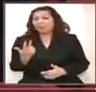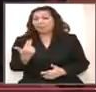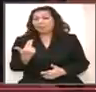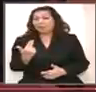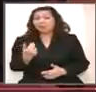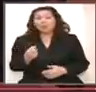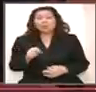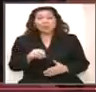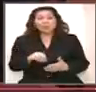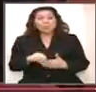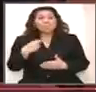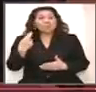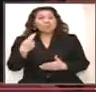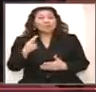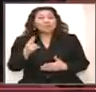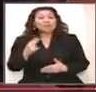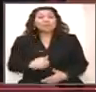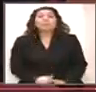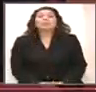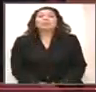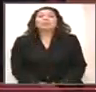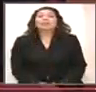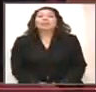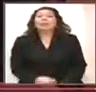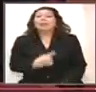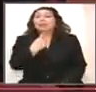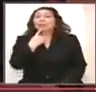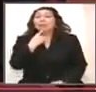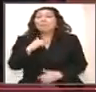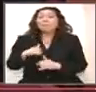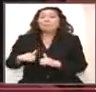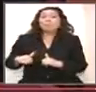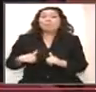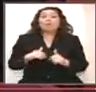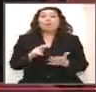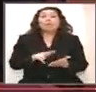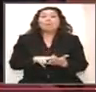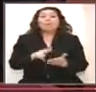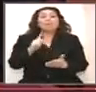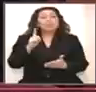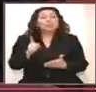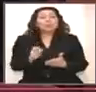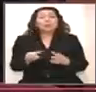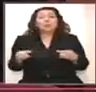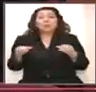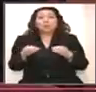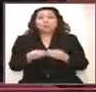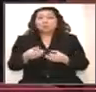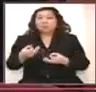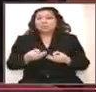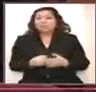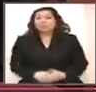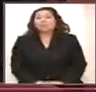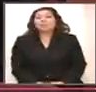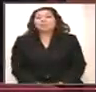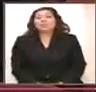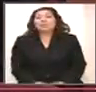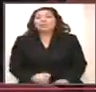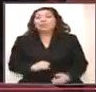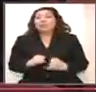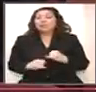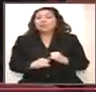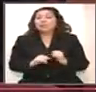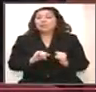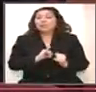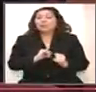del Consejo Nacional de Política Criminal, se decidió por unanimidad aprobar la creación del Comité Estadístico